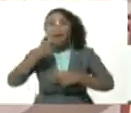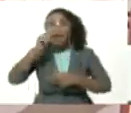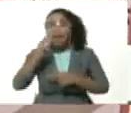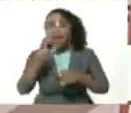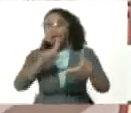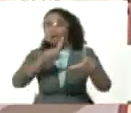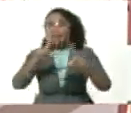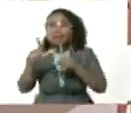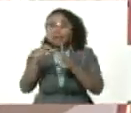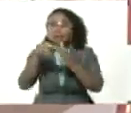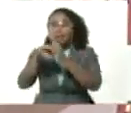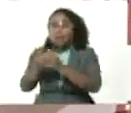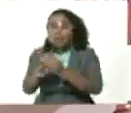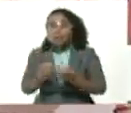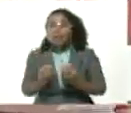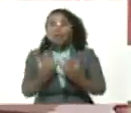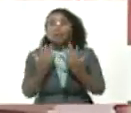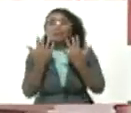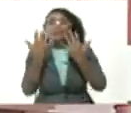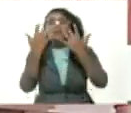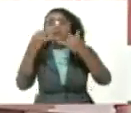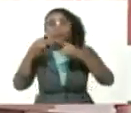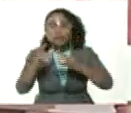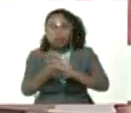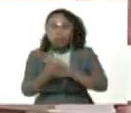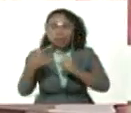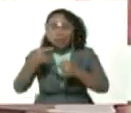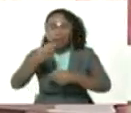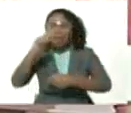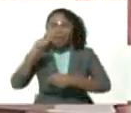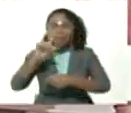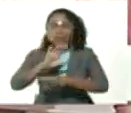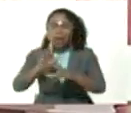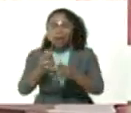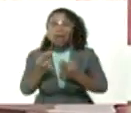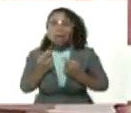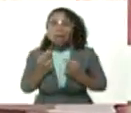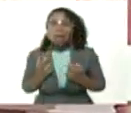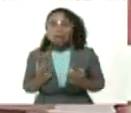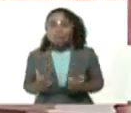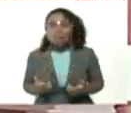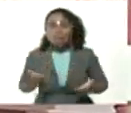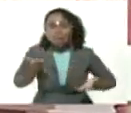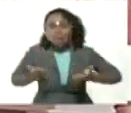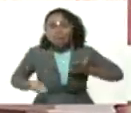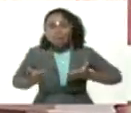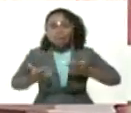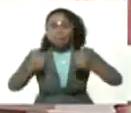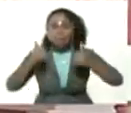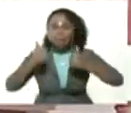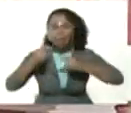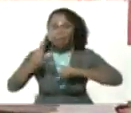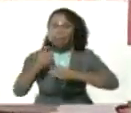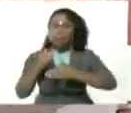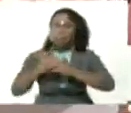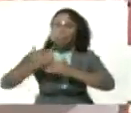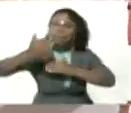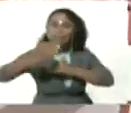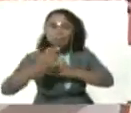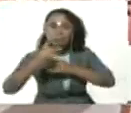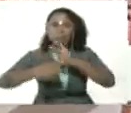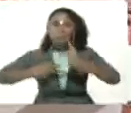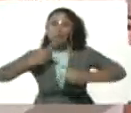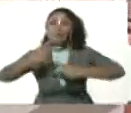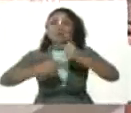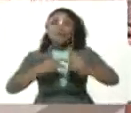respirando, y una vez que el café ya reposó, se estabilizó, pasamos a lo que es el proceso